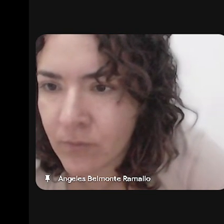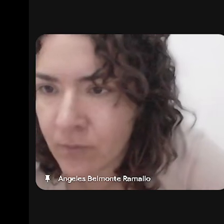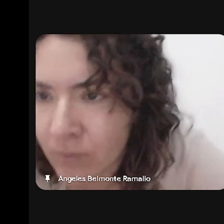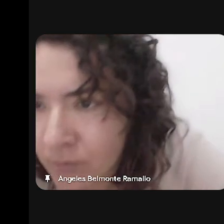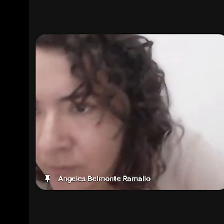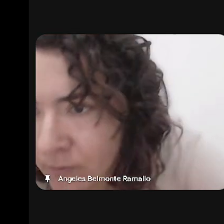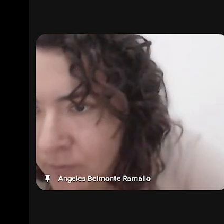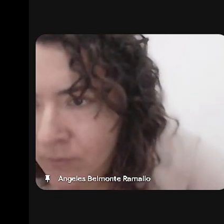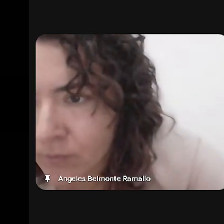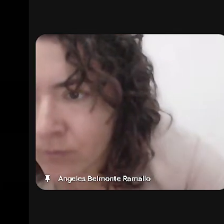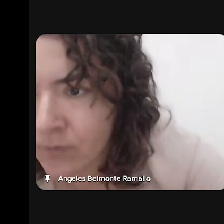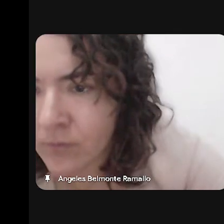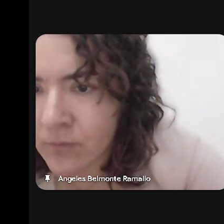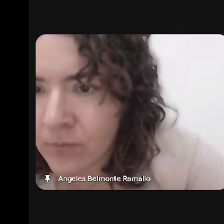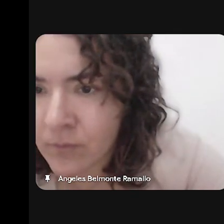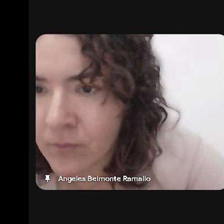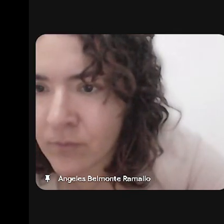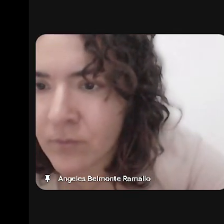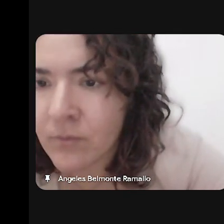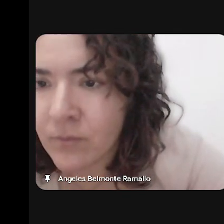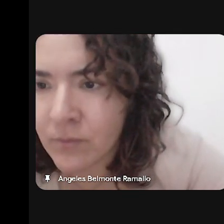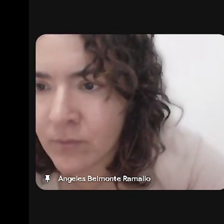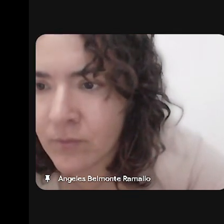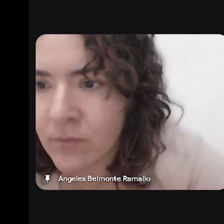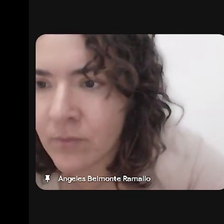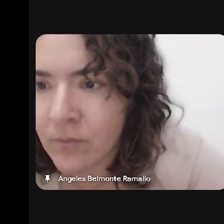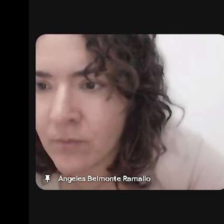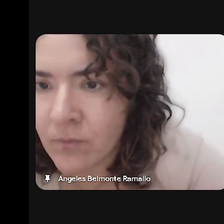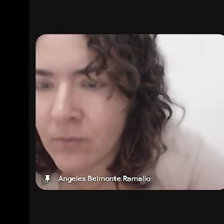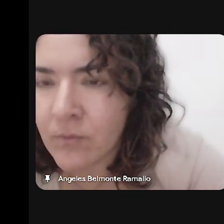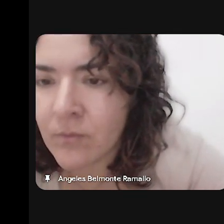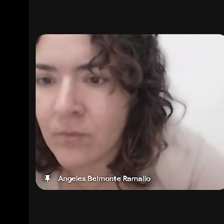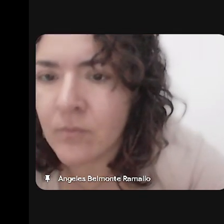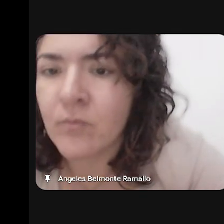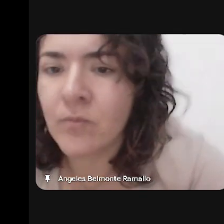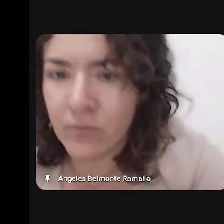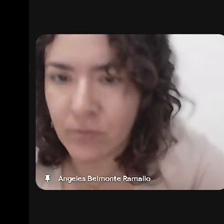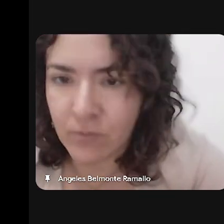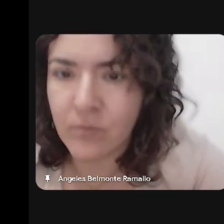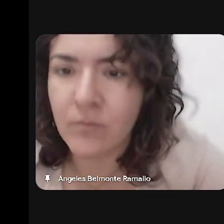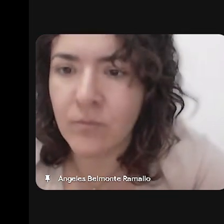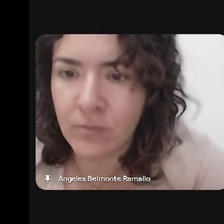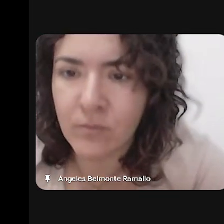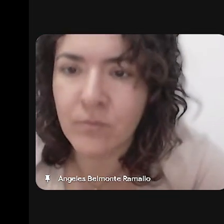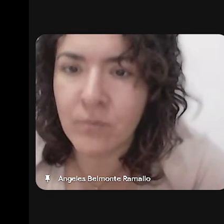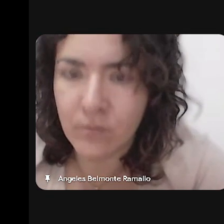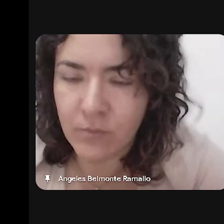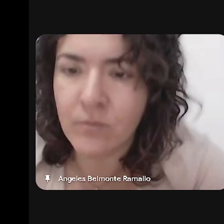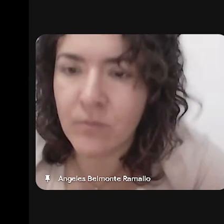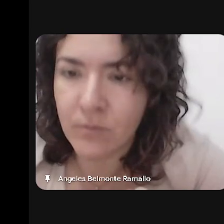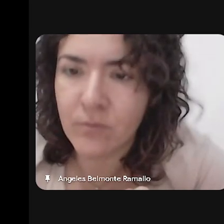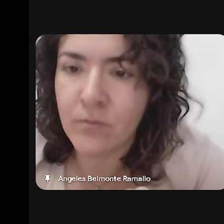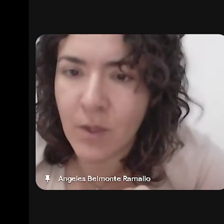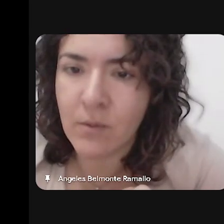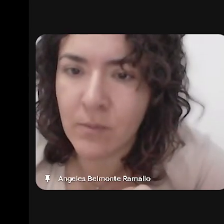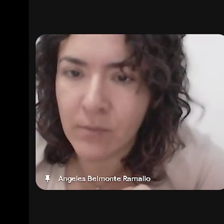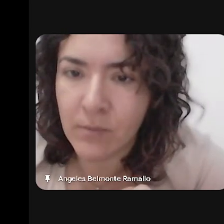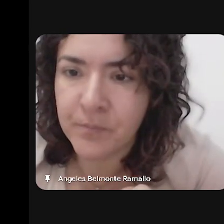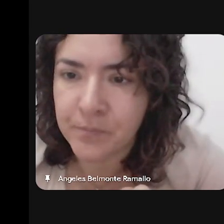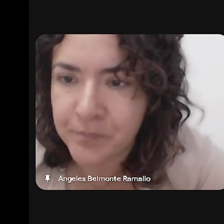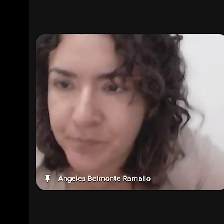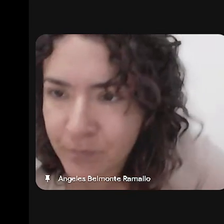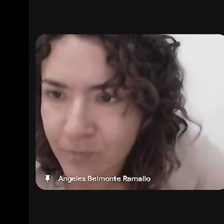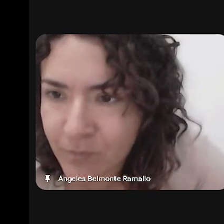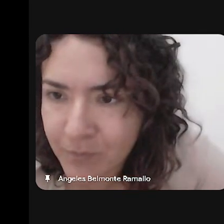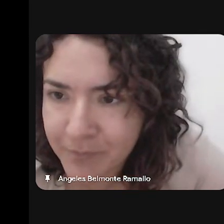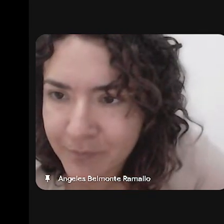participación en clases también se animan de esa forma a hacer las señas. Pues no es que le voy preguntando,